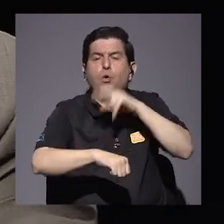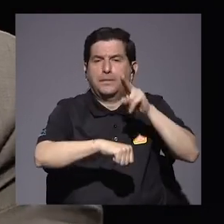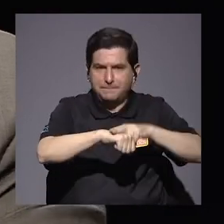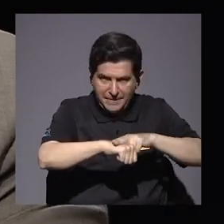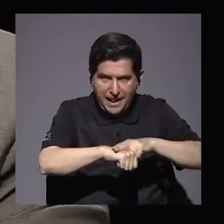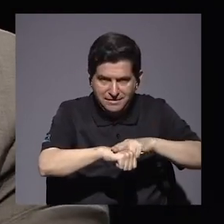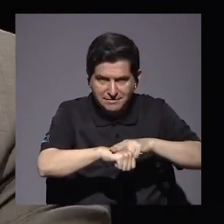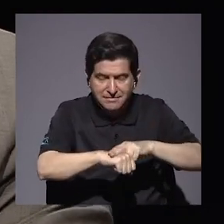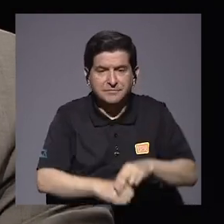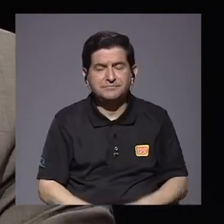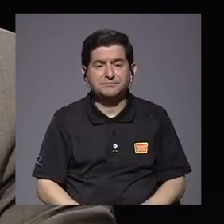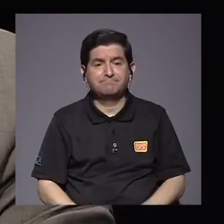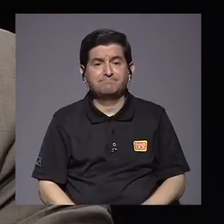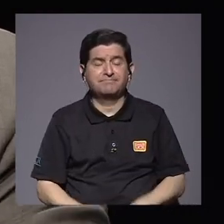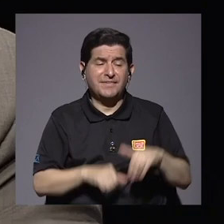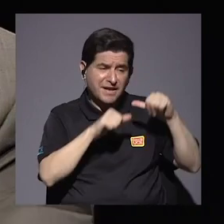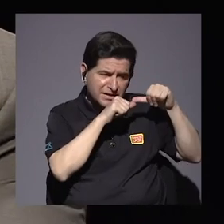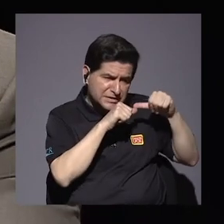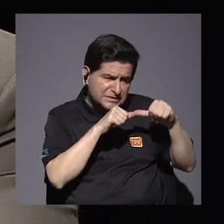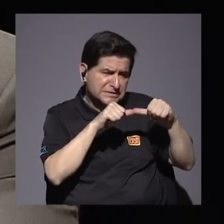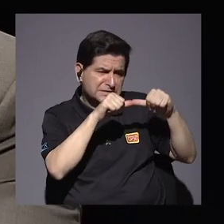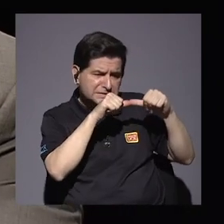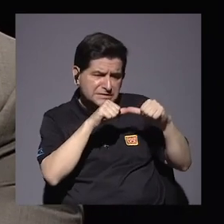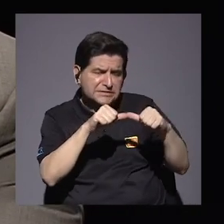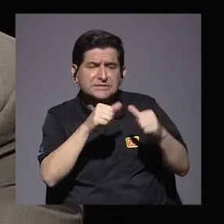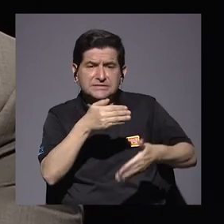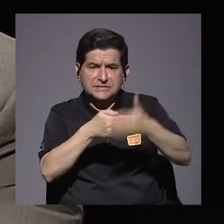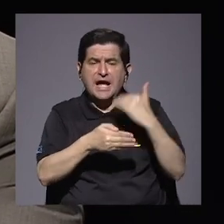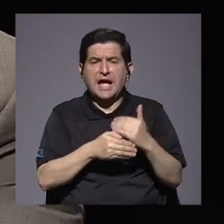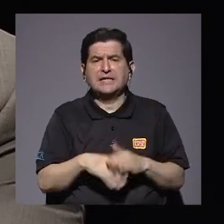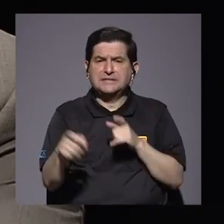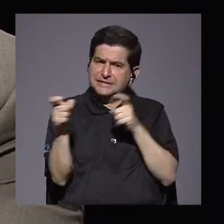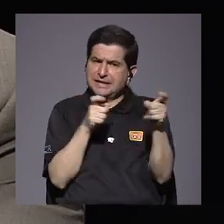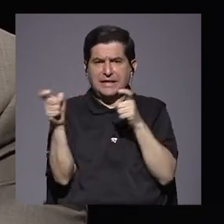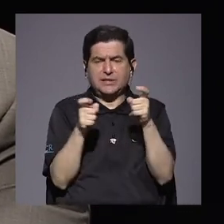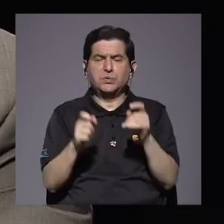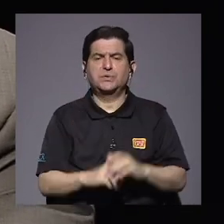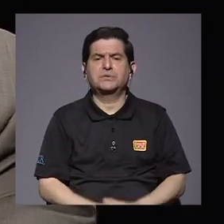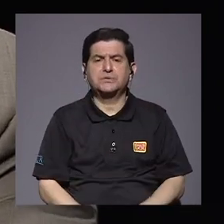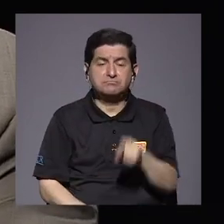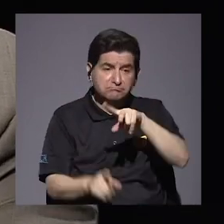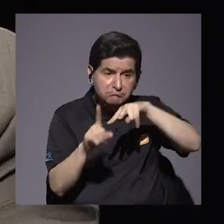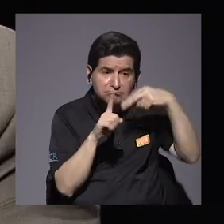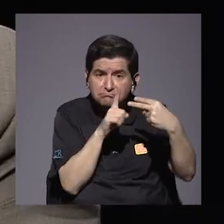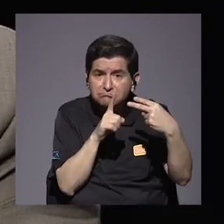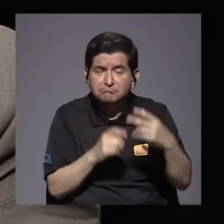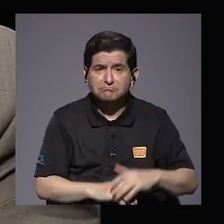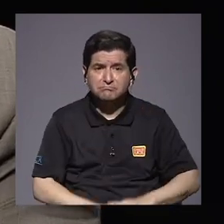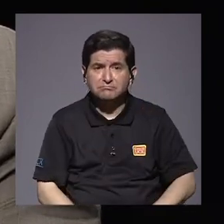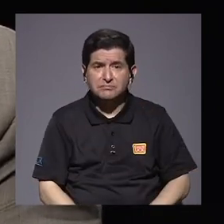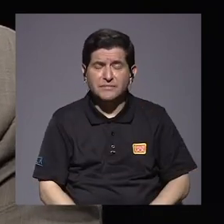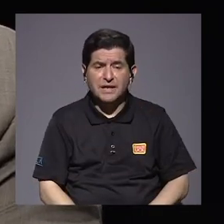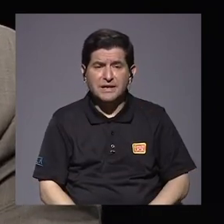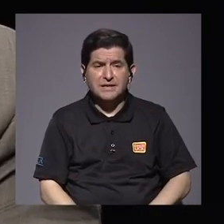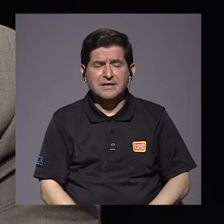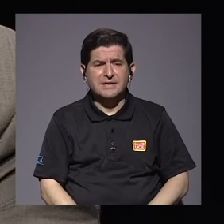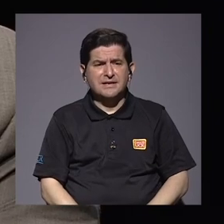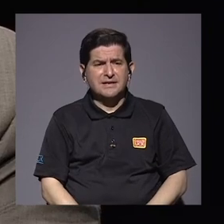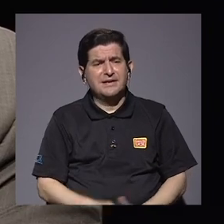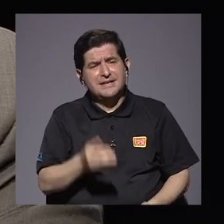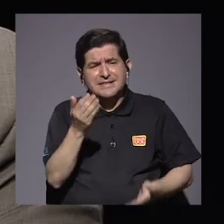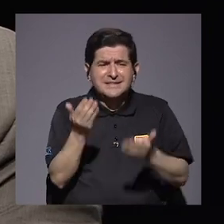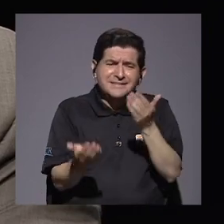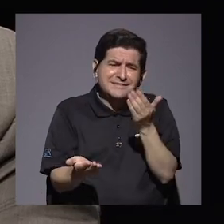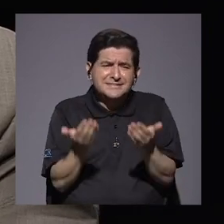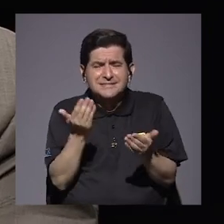normal, pues es un desgaste que venía arrastrando la administración anterior. Y desde ese punto de vista, veníamos navegando